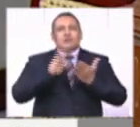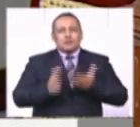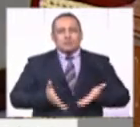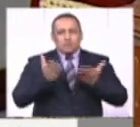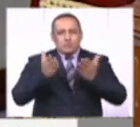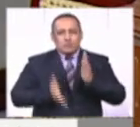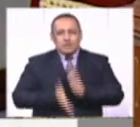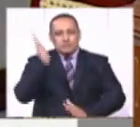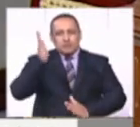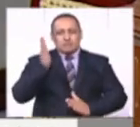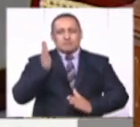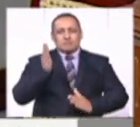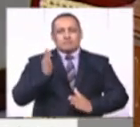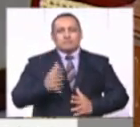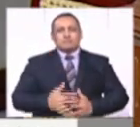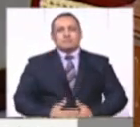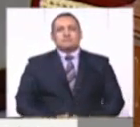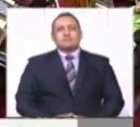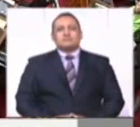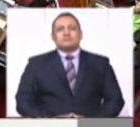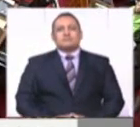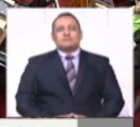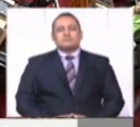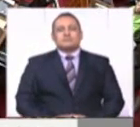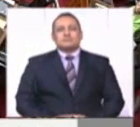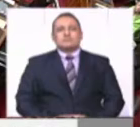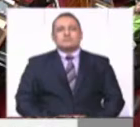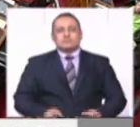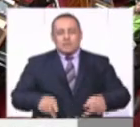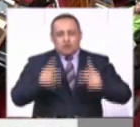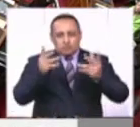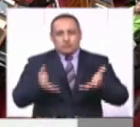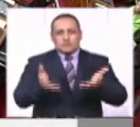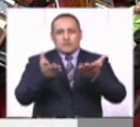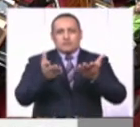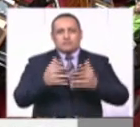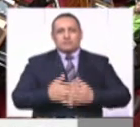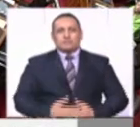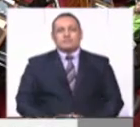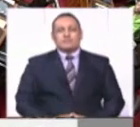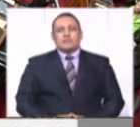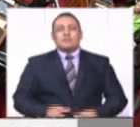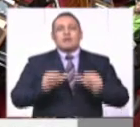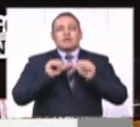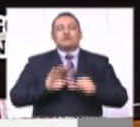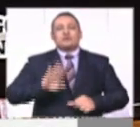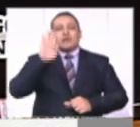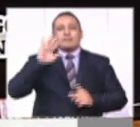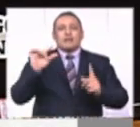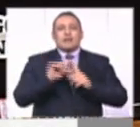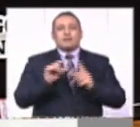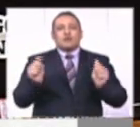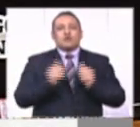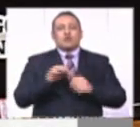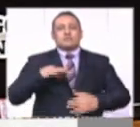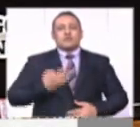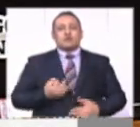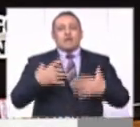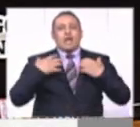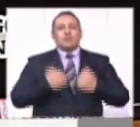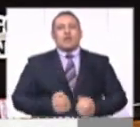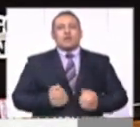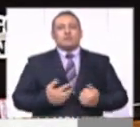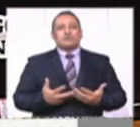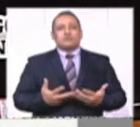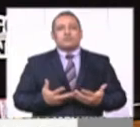poder retirarme autorizado va a ser uso de la palabra el señor